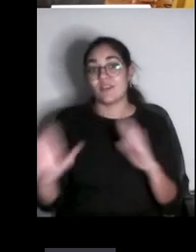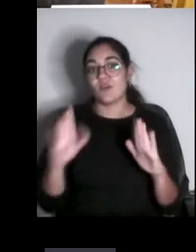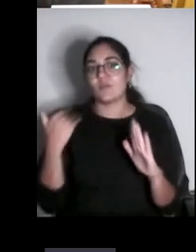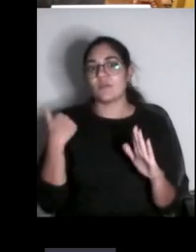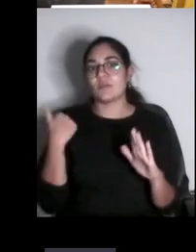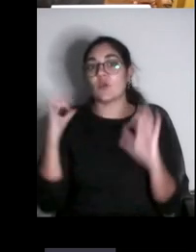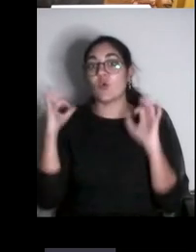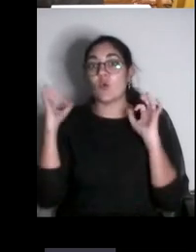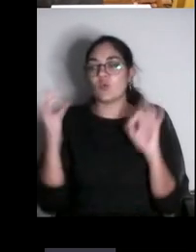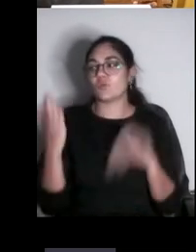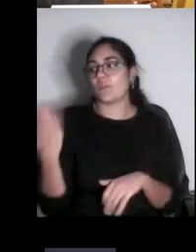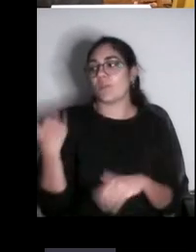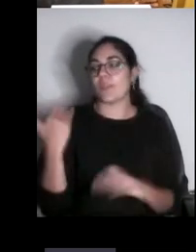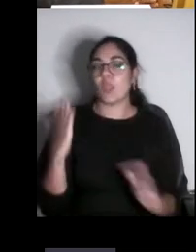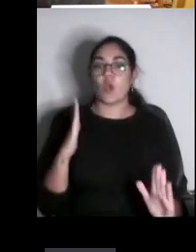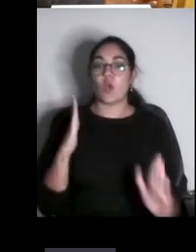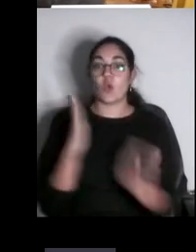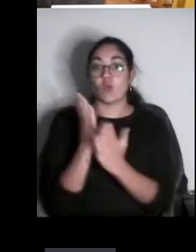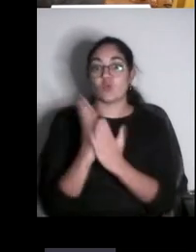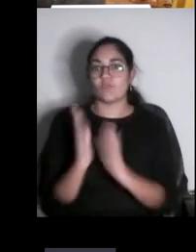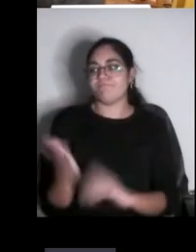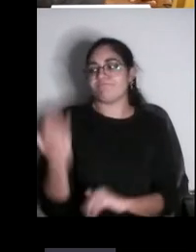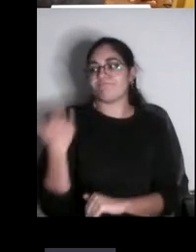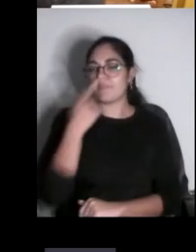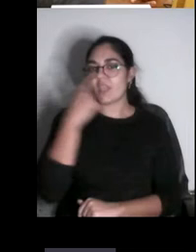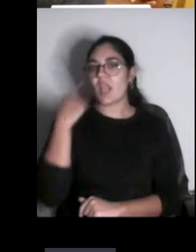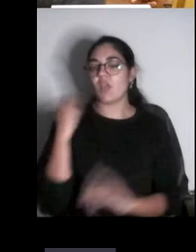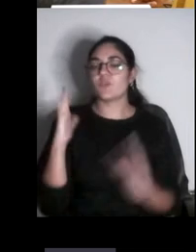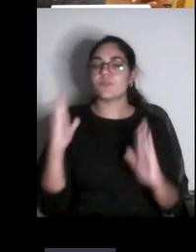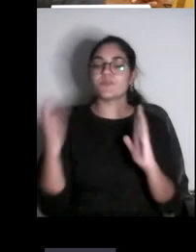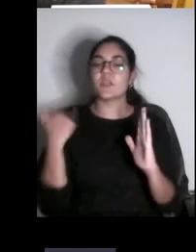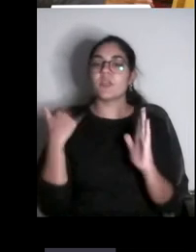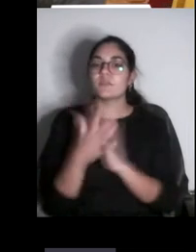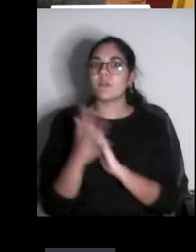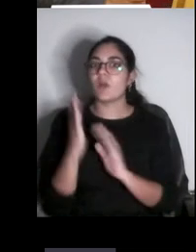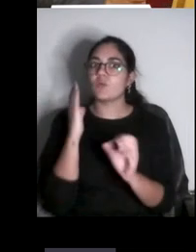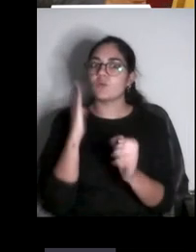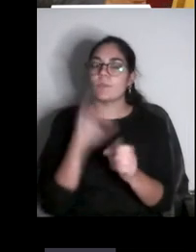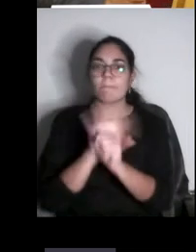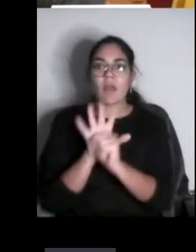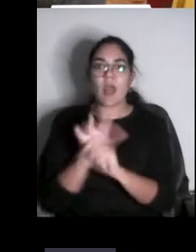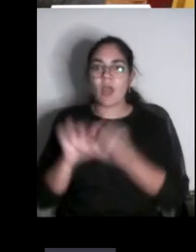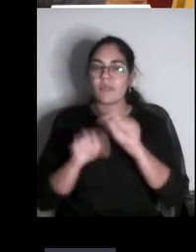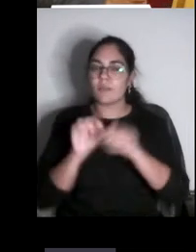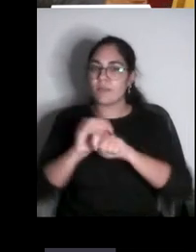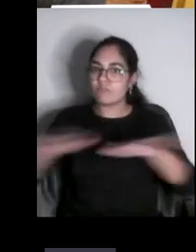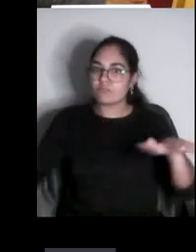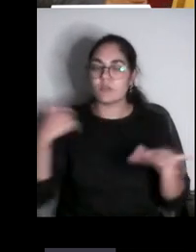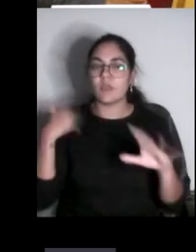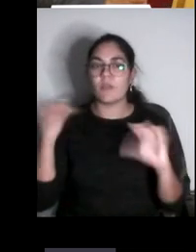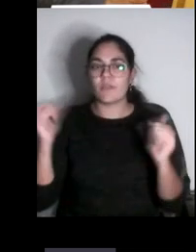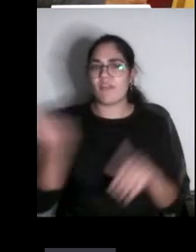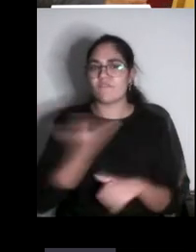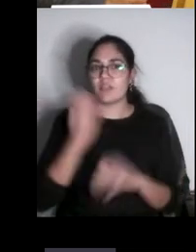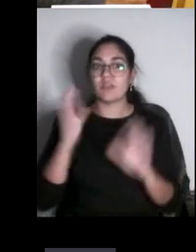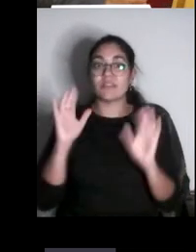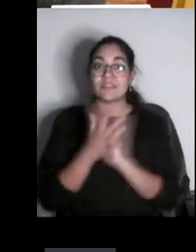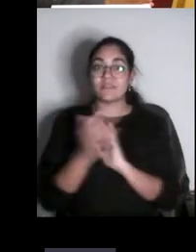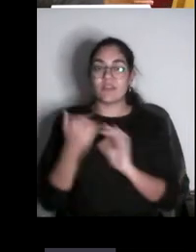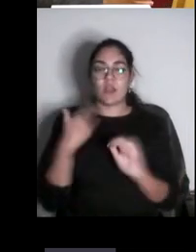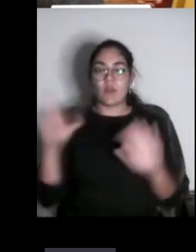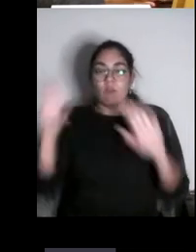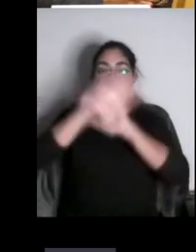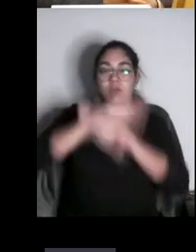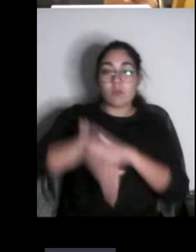ya afectó realmente la pandemia. Uno de los cursos en los que de la noche a la mañana tuvimos que cambiar todos